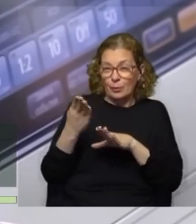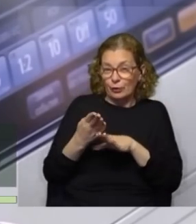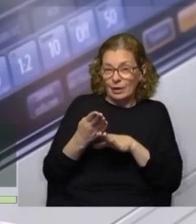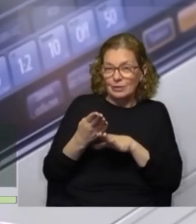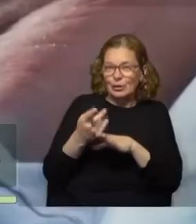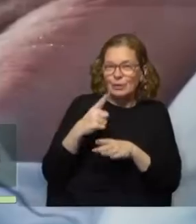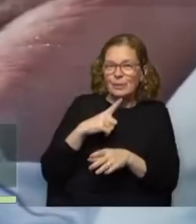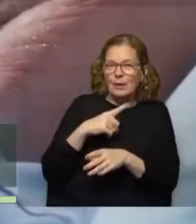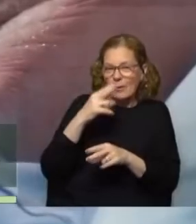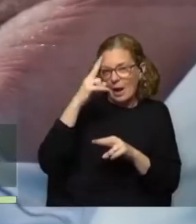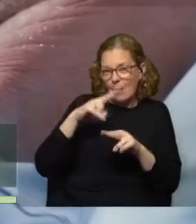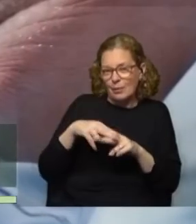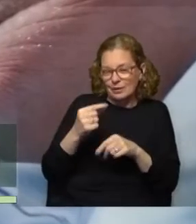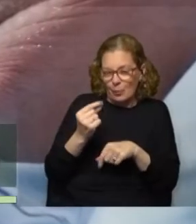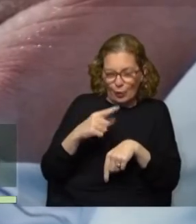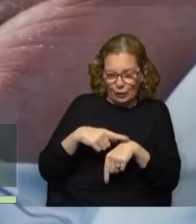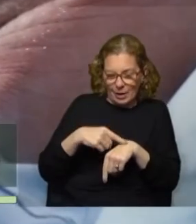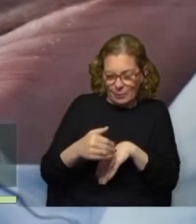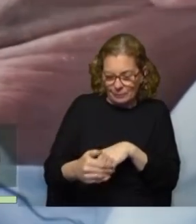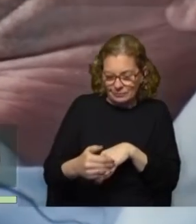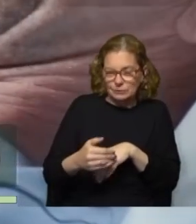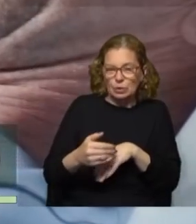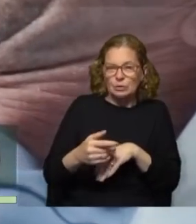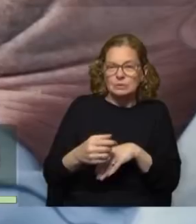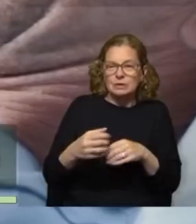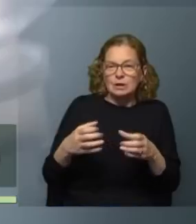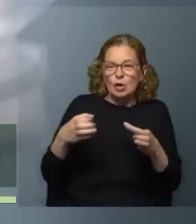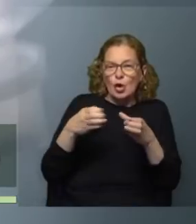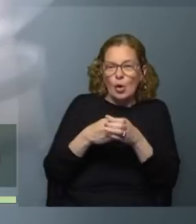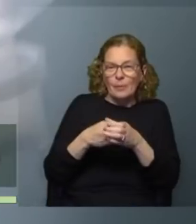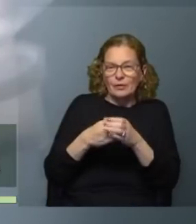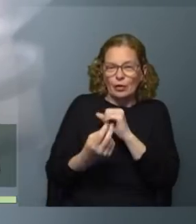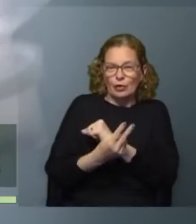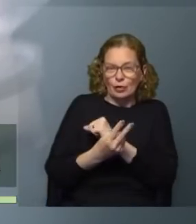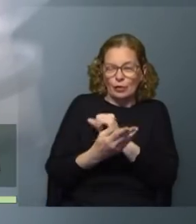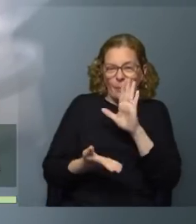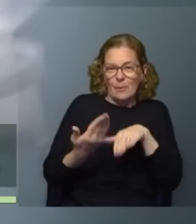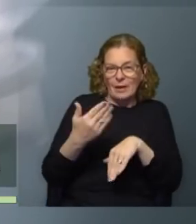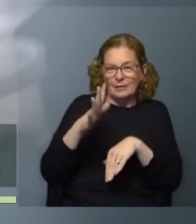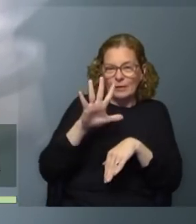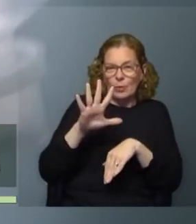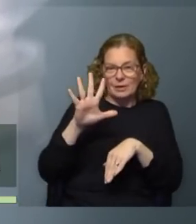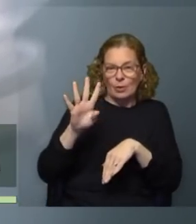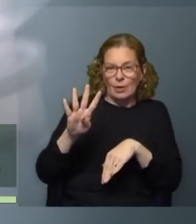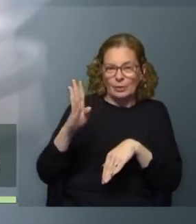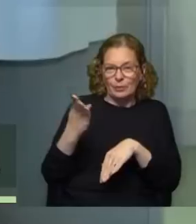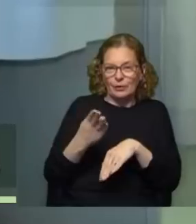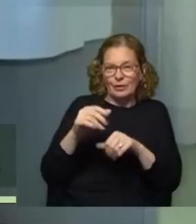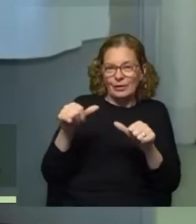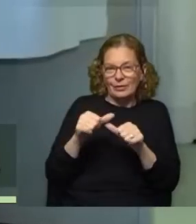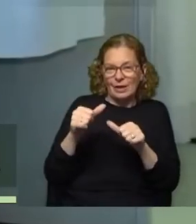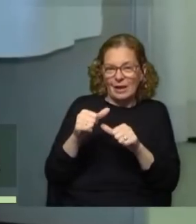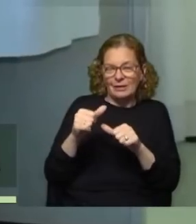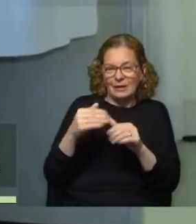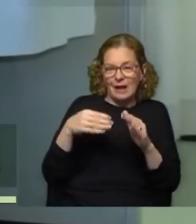se esperaba la muerte a corto plazo según la Comisión Federal de control y más de la mitad del 54% Se realizaron